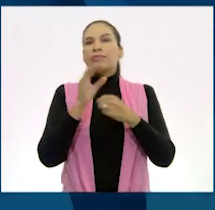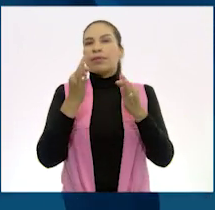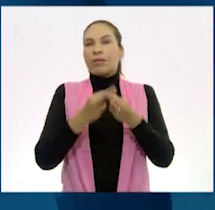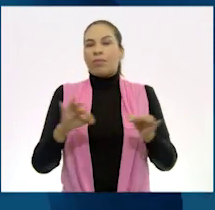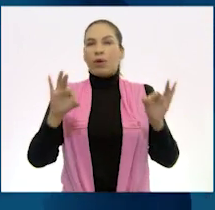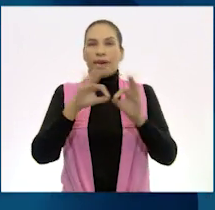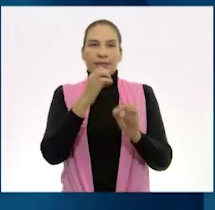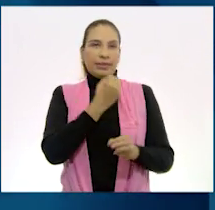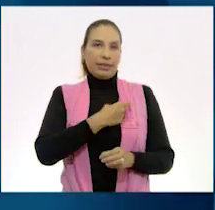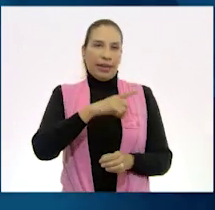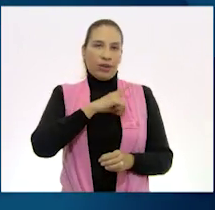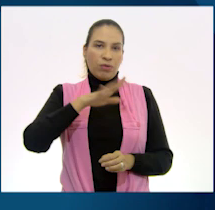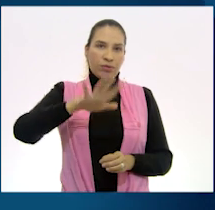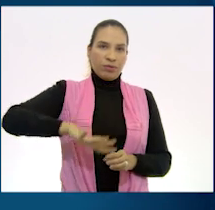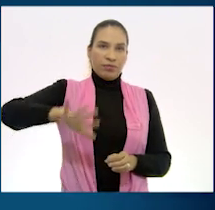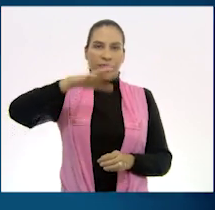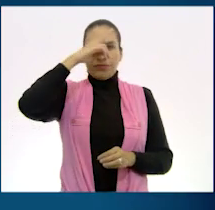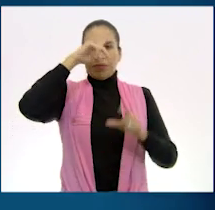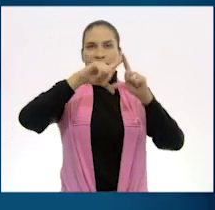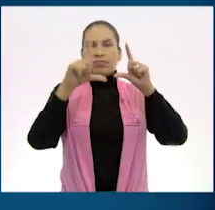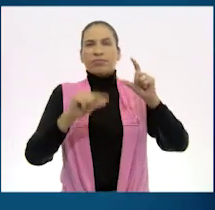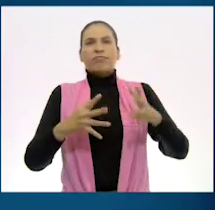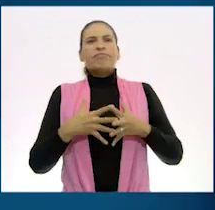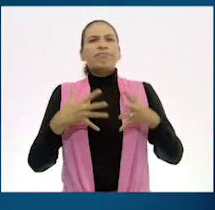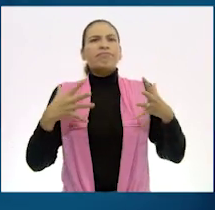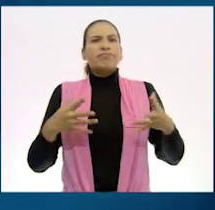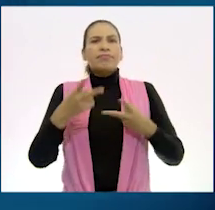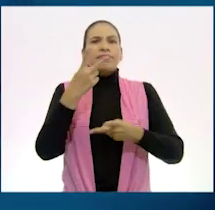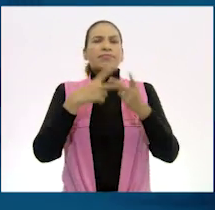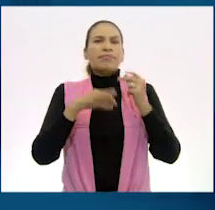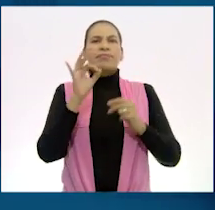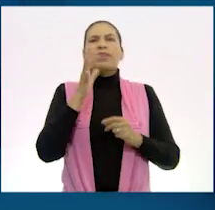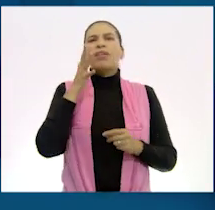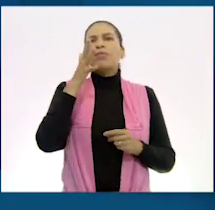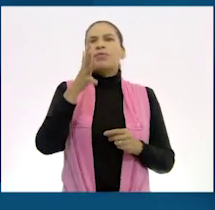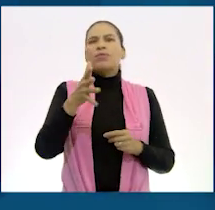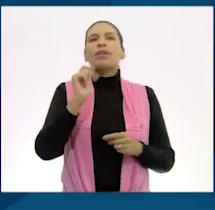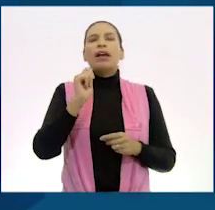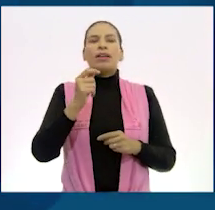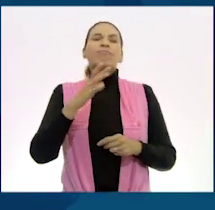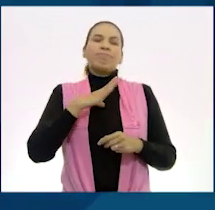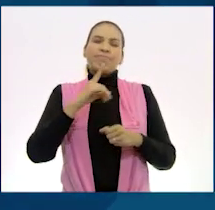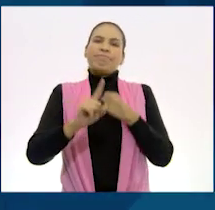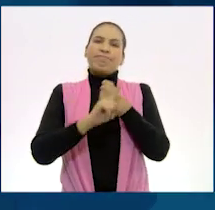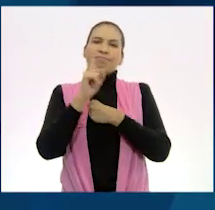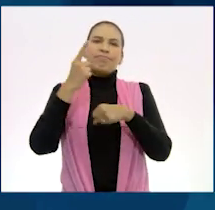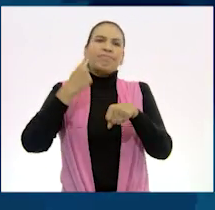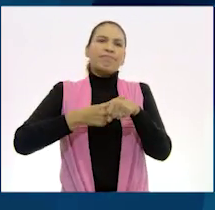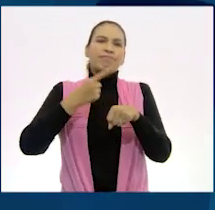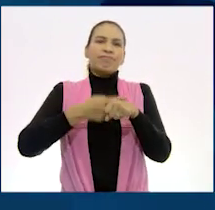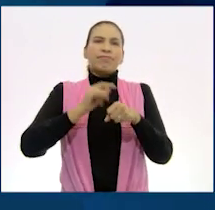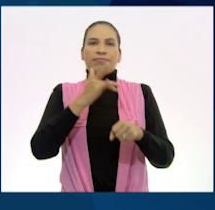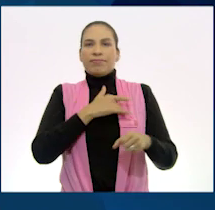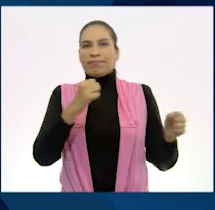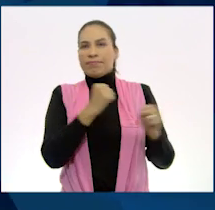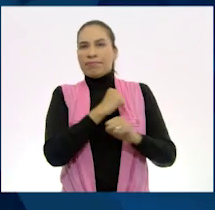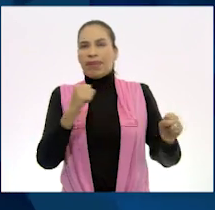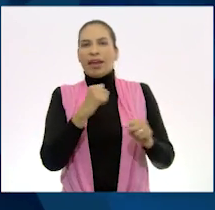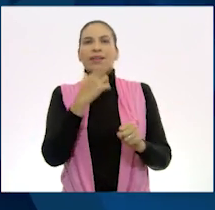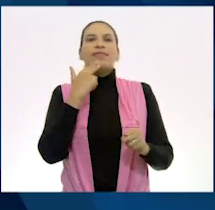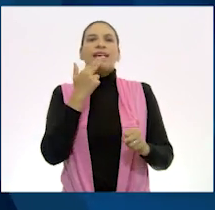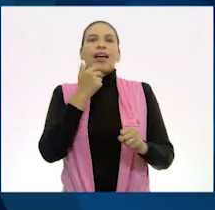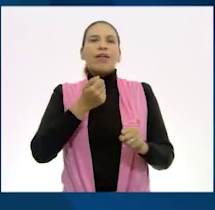de salud pública en nuestro país. La obesidad favorece a largo plazo la aparición de enfermedades tales como infartos, diabetes